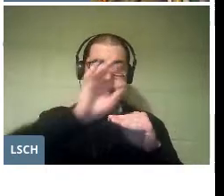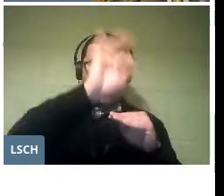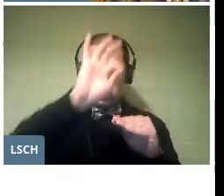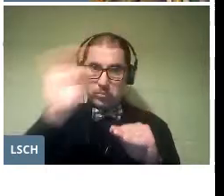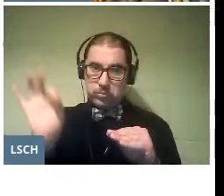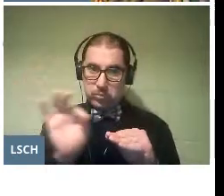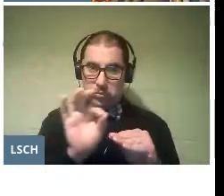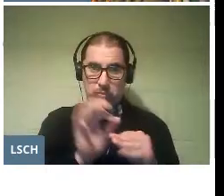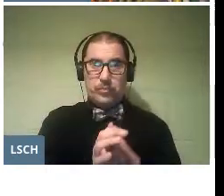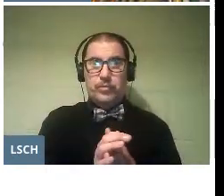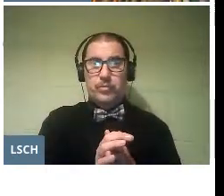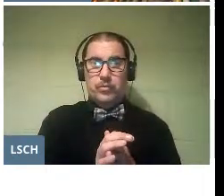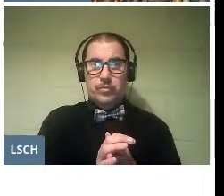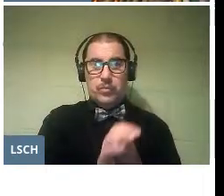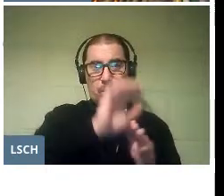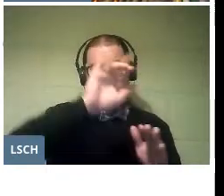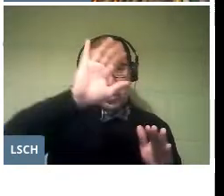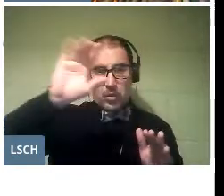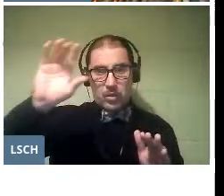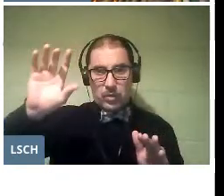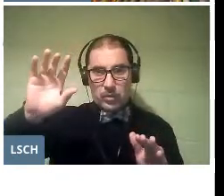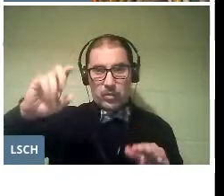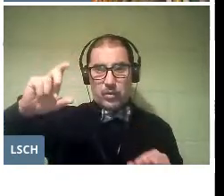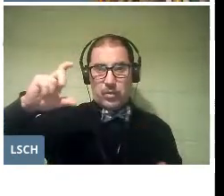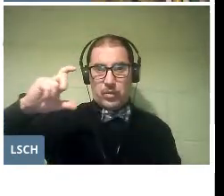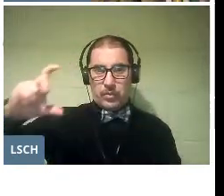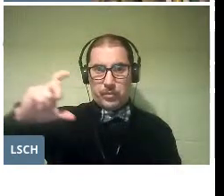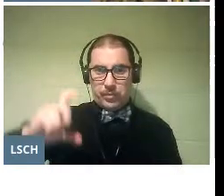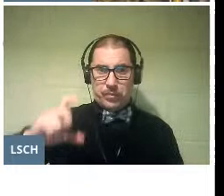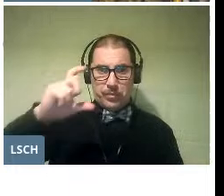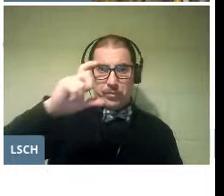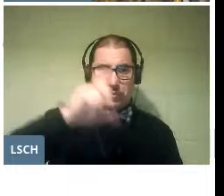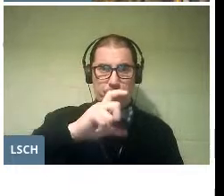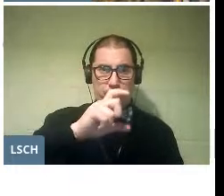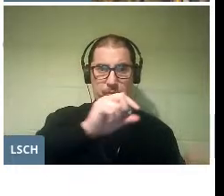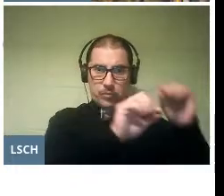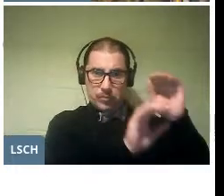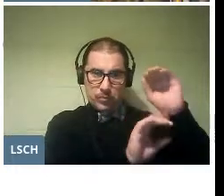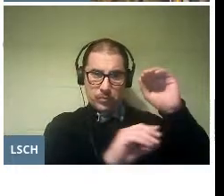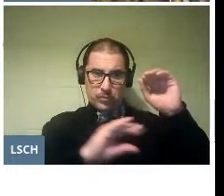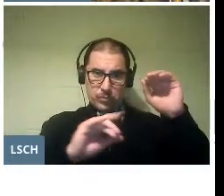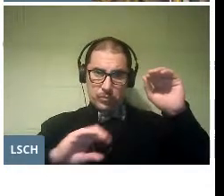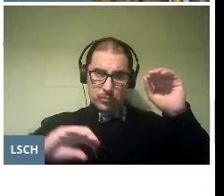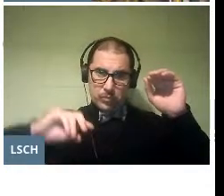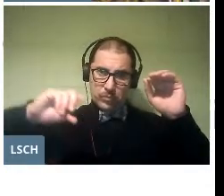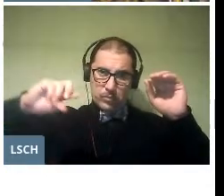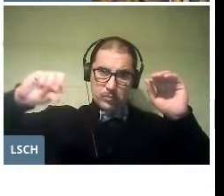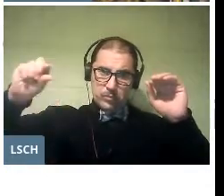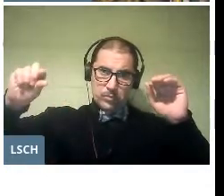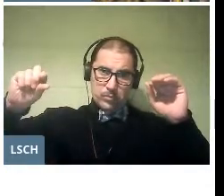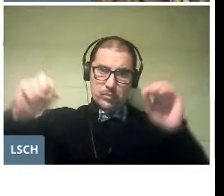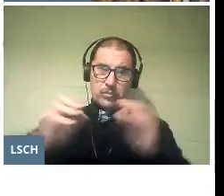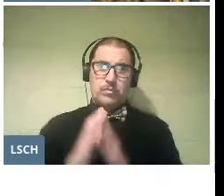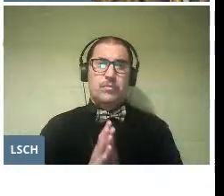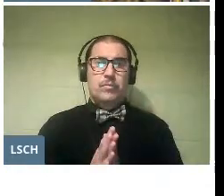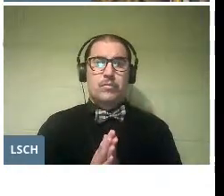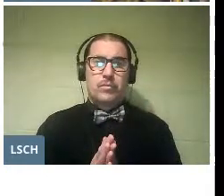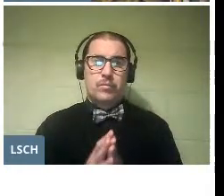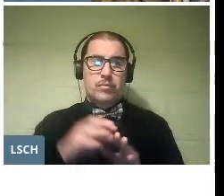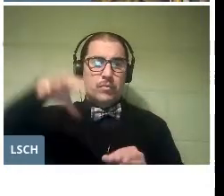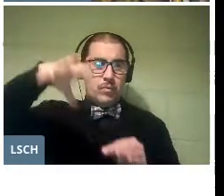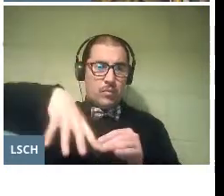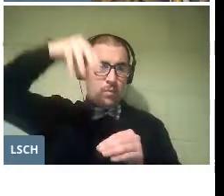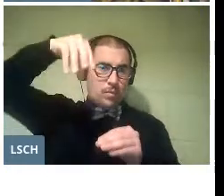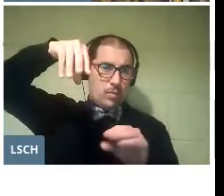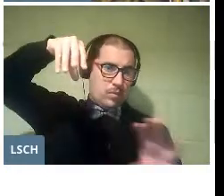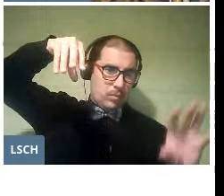son todas esas letras mayúsculas que están en la línea de la costa, del lado norte del Morro, que